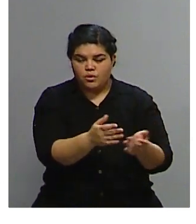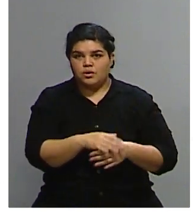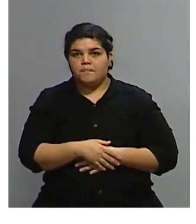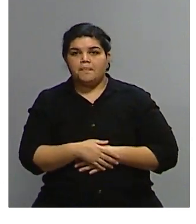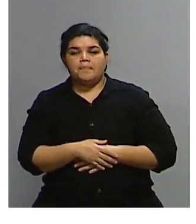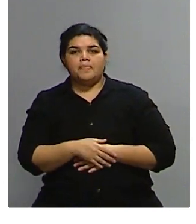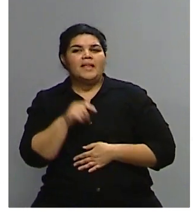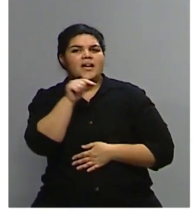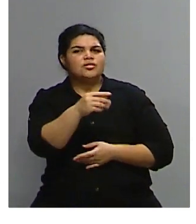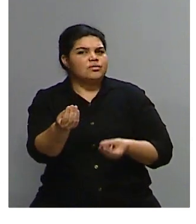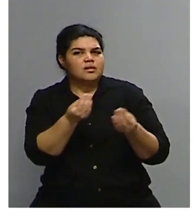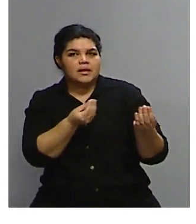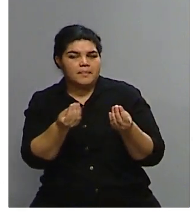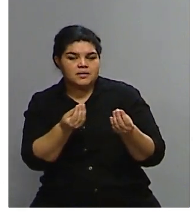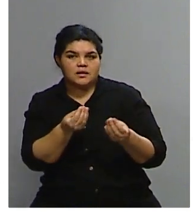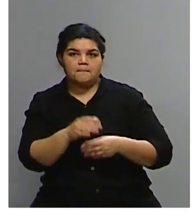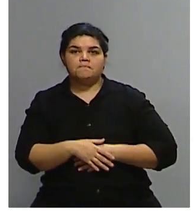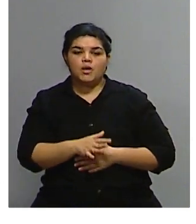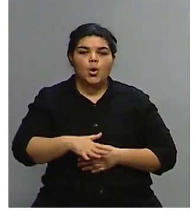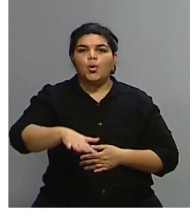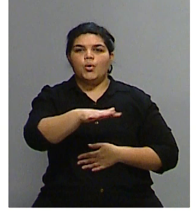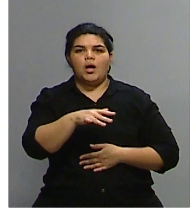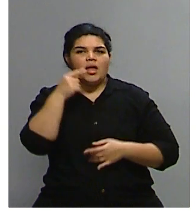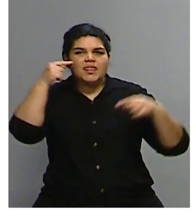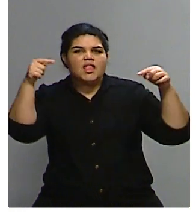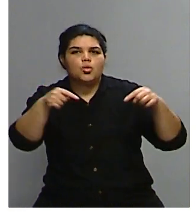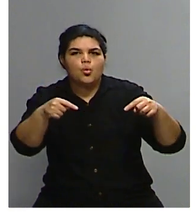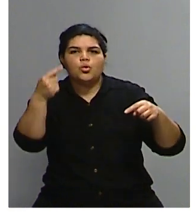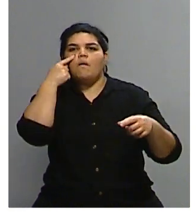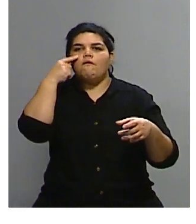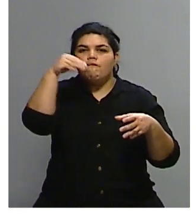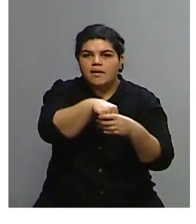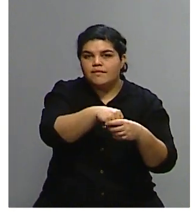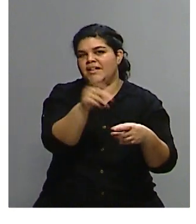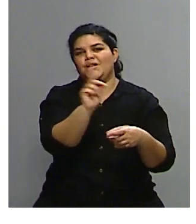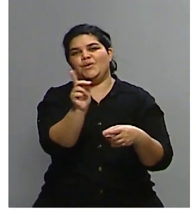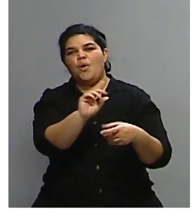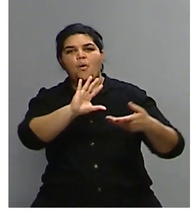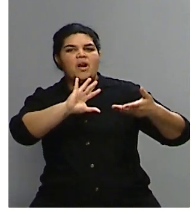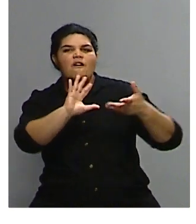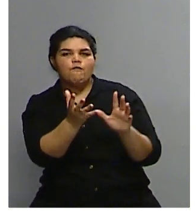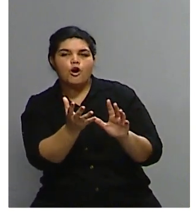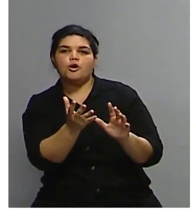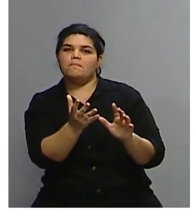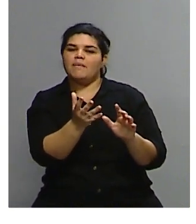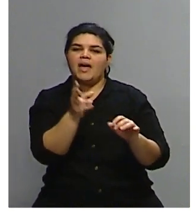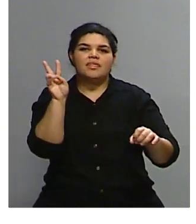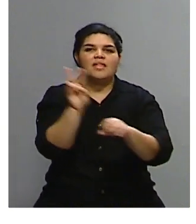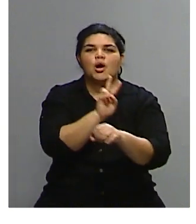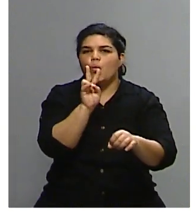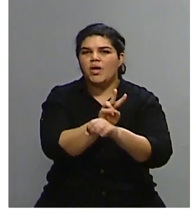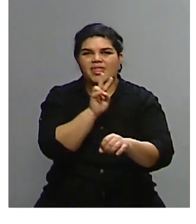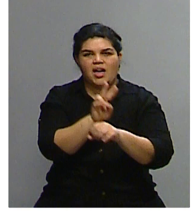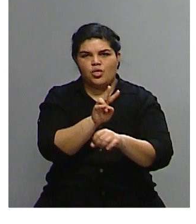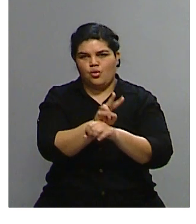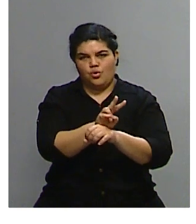tienen que ver con una institucionalización de ninguna manera, que es como una alternativa de contención muy extrema para